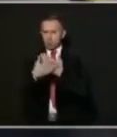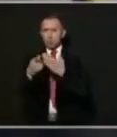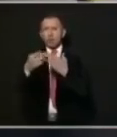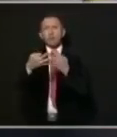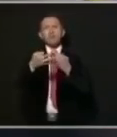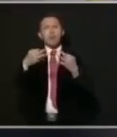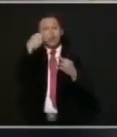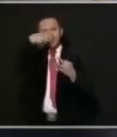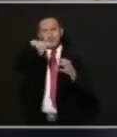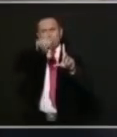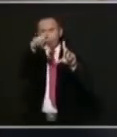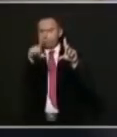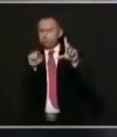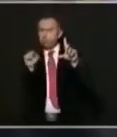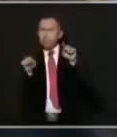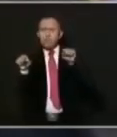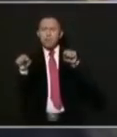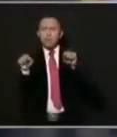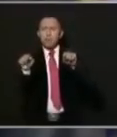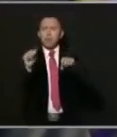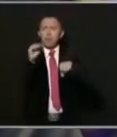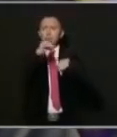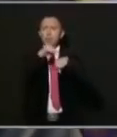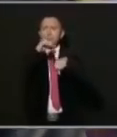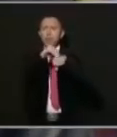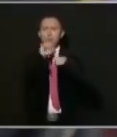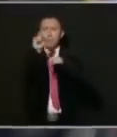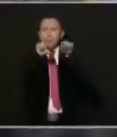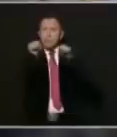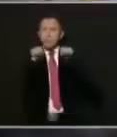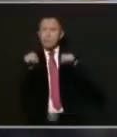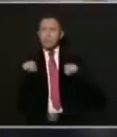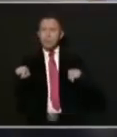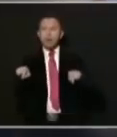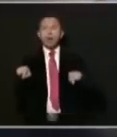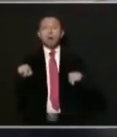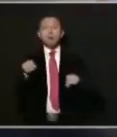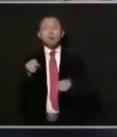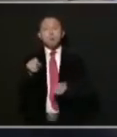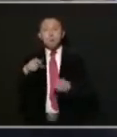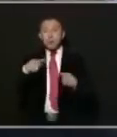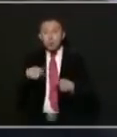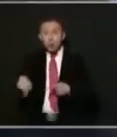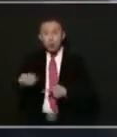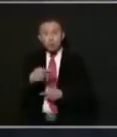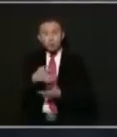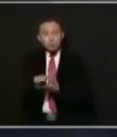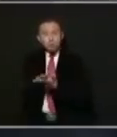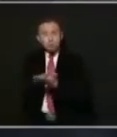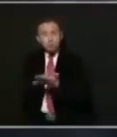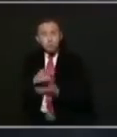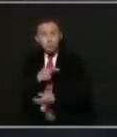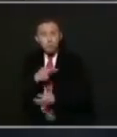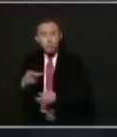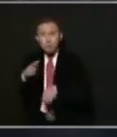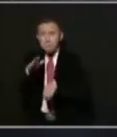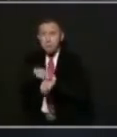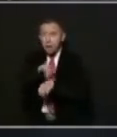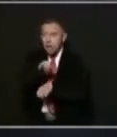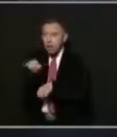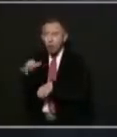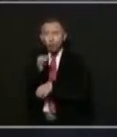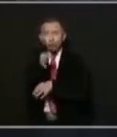nacional para que la gente pobre, hasta en los pueblos más apartados, pueda